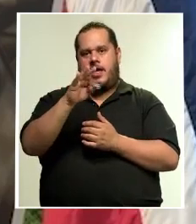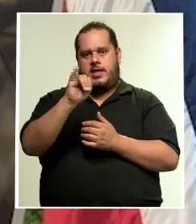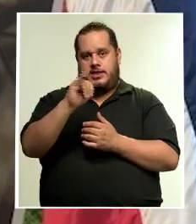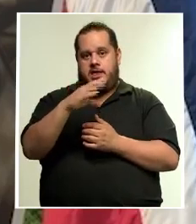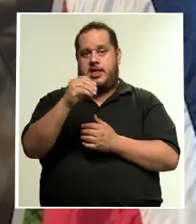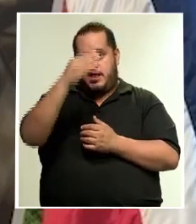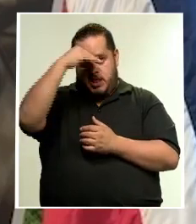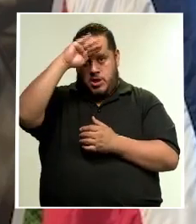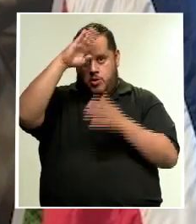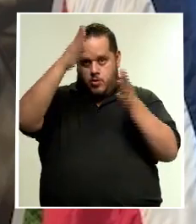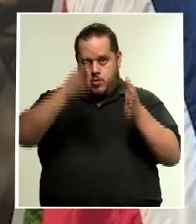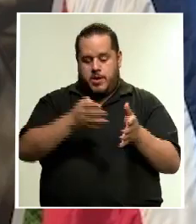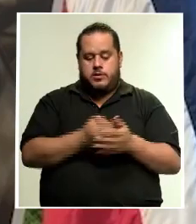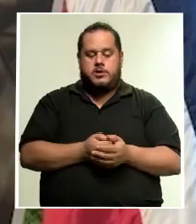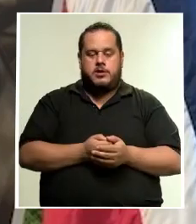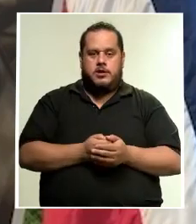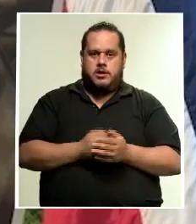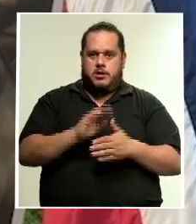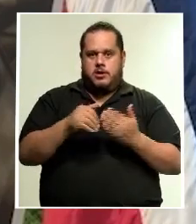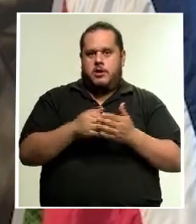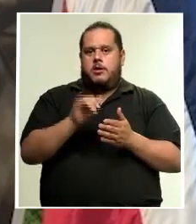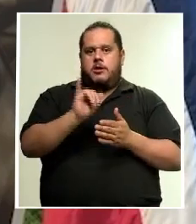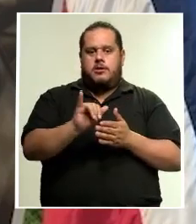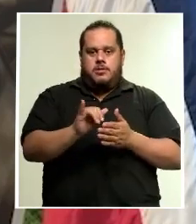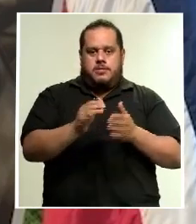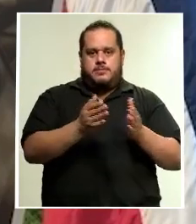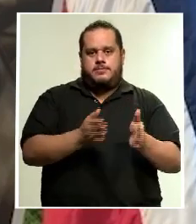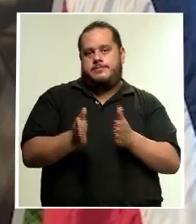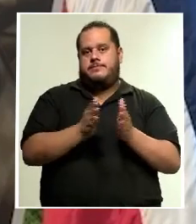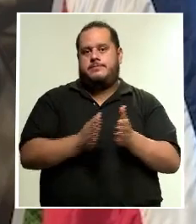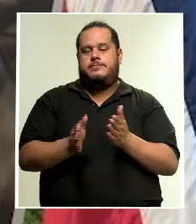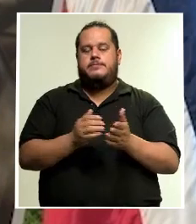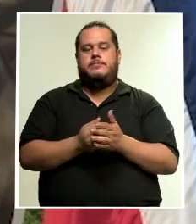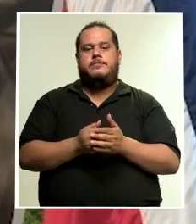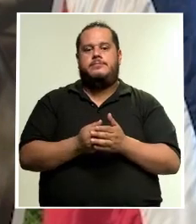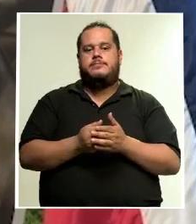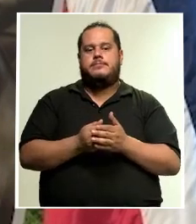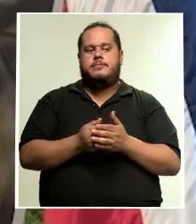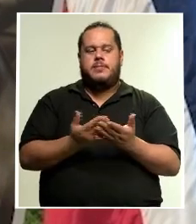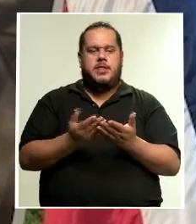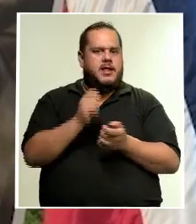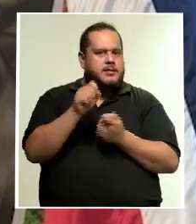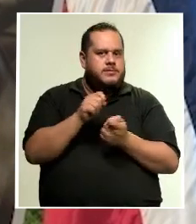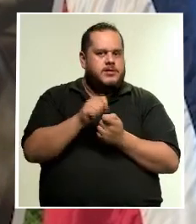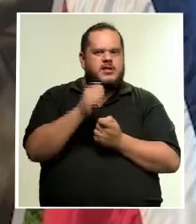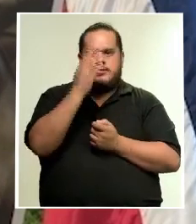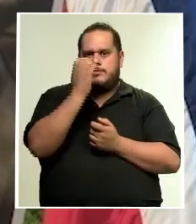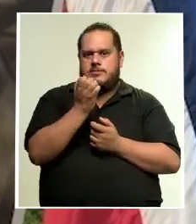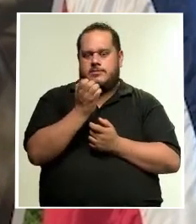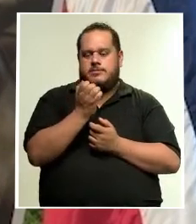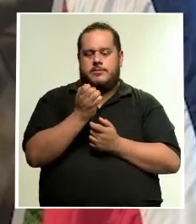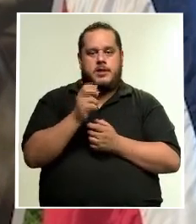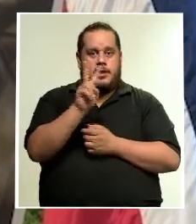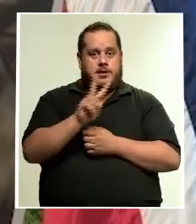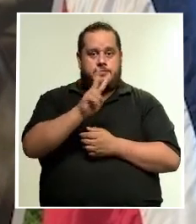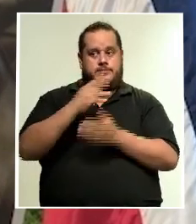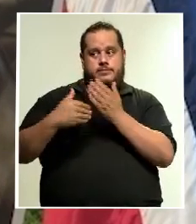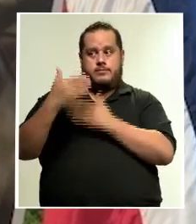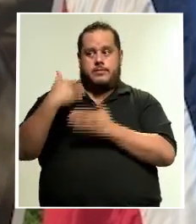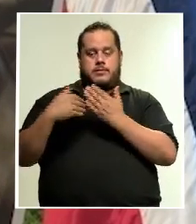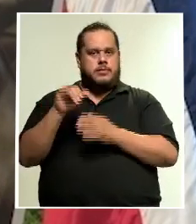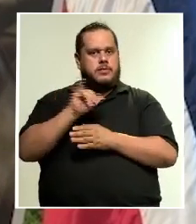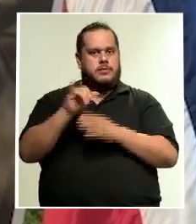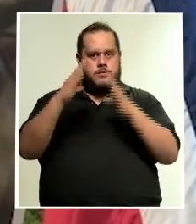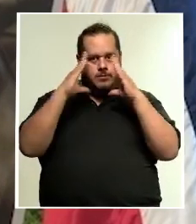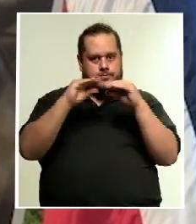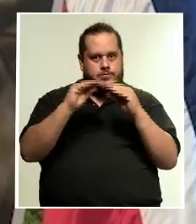Esas medidas que se están planeando o que se realizarán es precisamente porque el viernes anterior también se informó